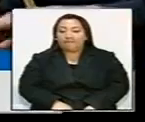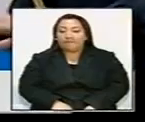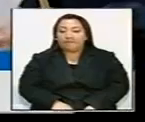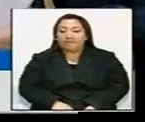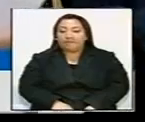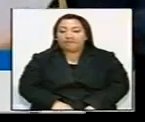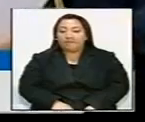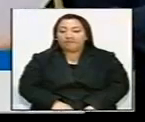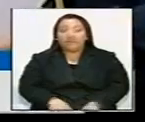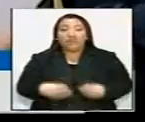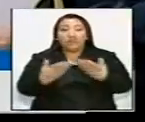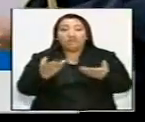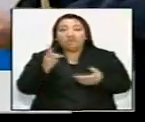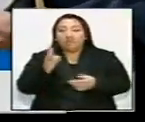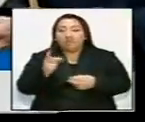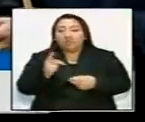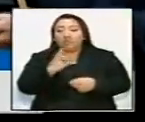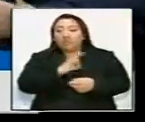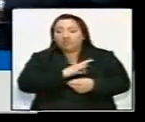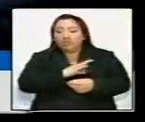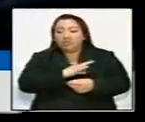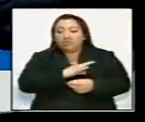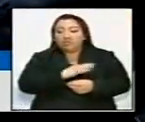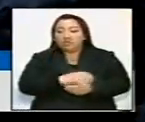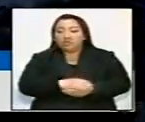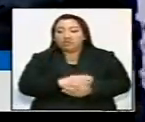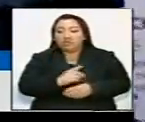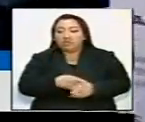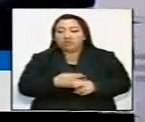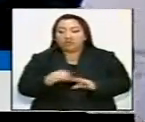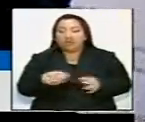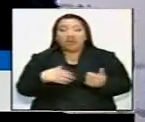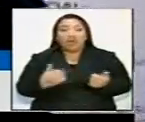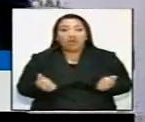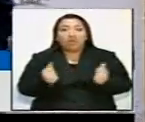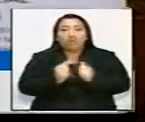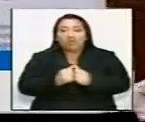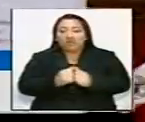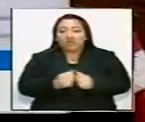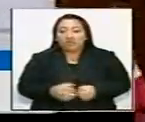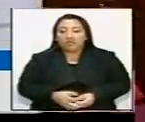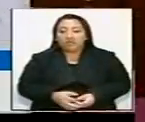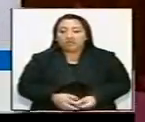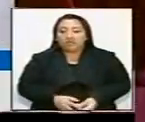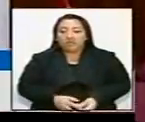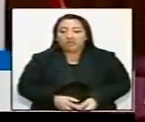alcanzarle al profesor un reconocimiento por habernos acompañado.